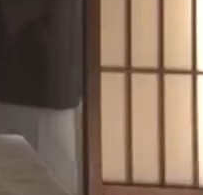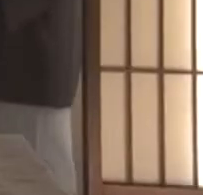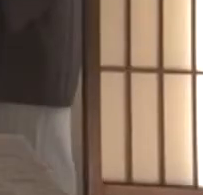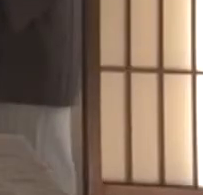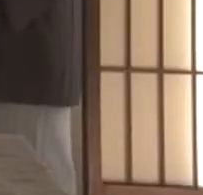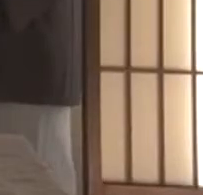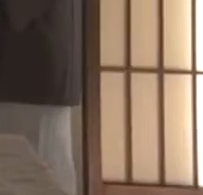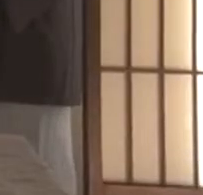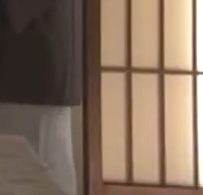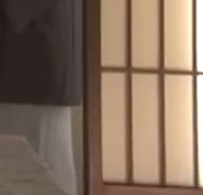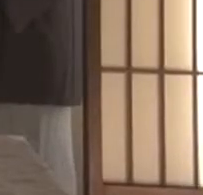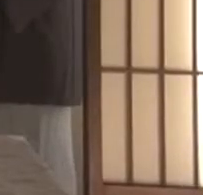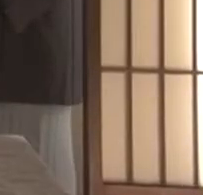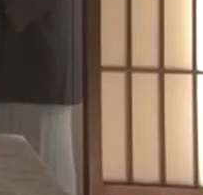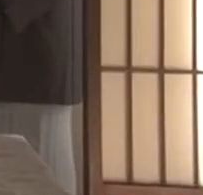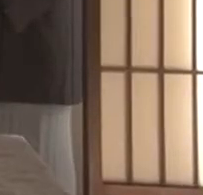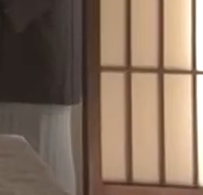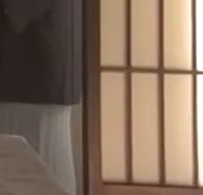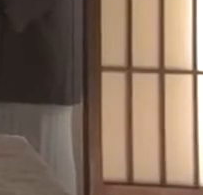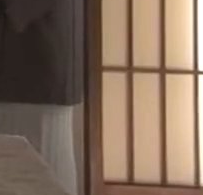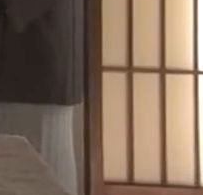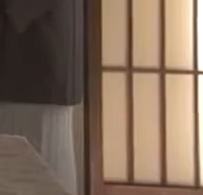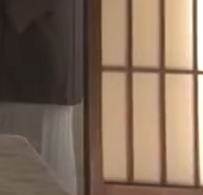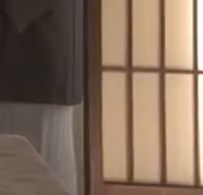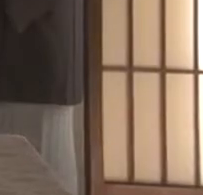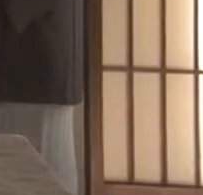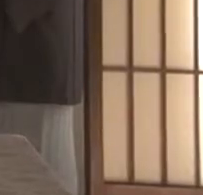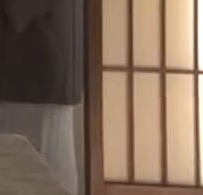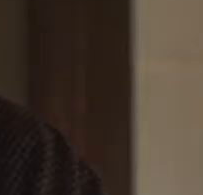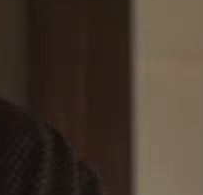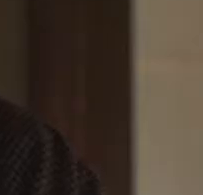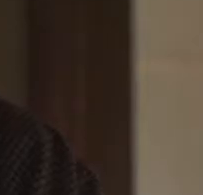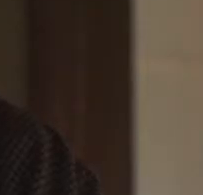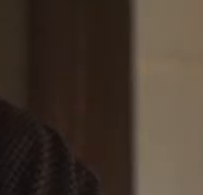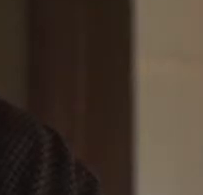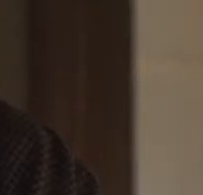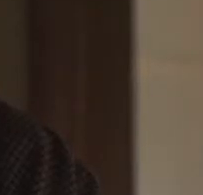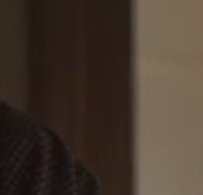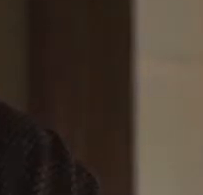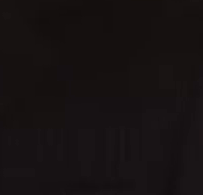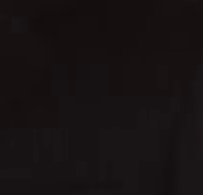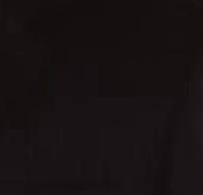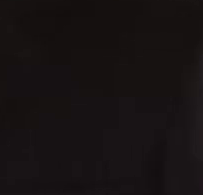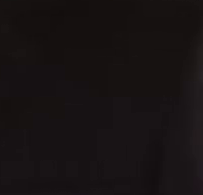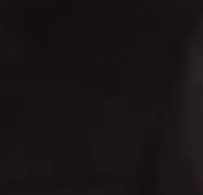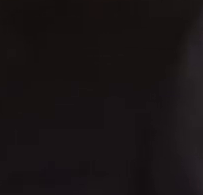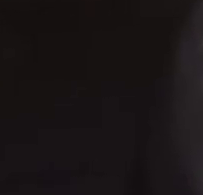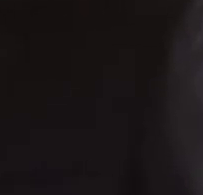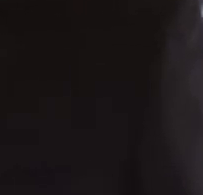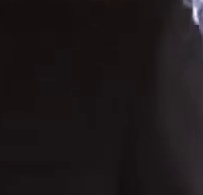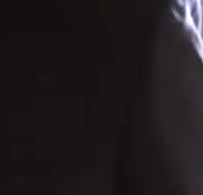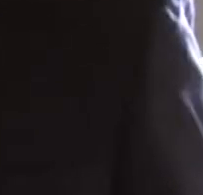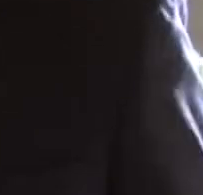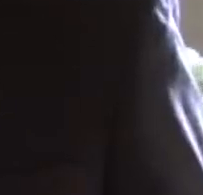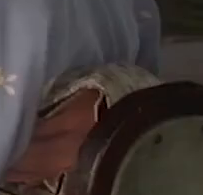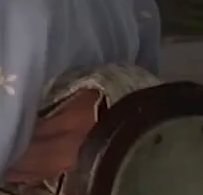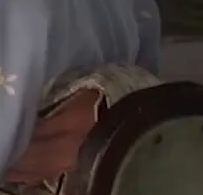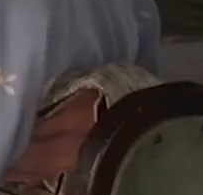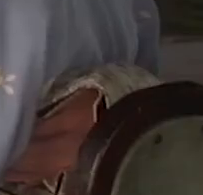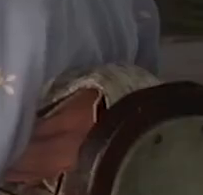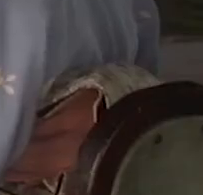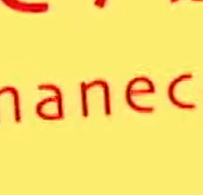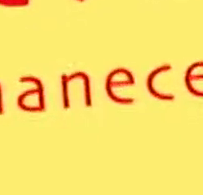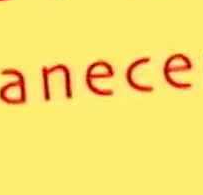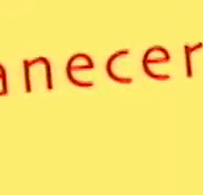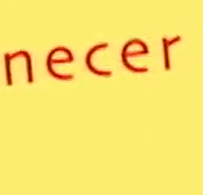¿Y ahora qué pasa? Son los bancos. Dos de los más importantes suspendieron los pagos. ¿Qué? Todo el mundo estará desesperado por retirar fondos.